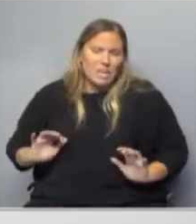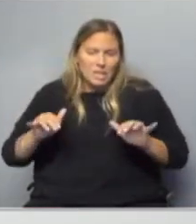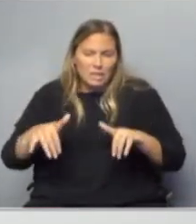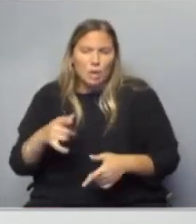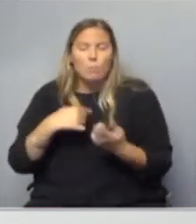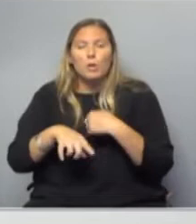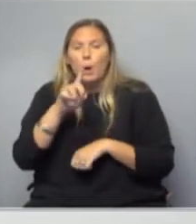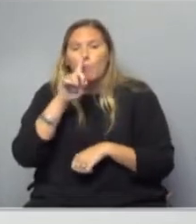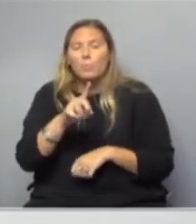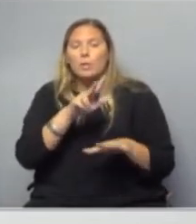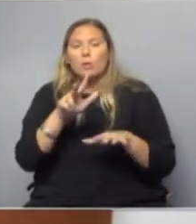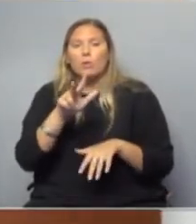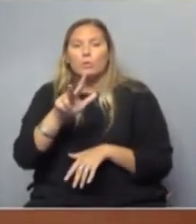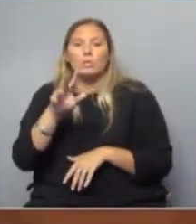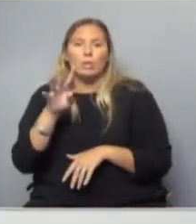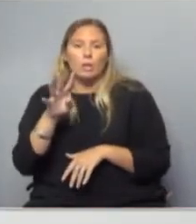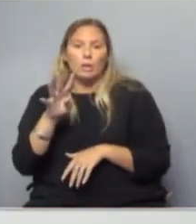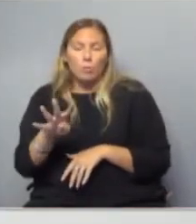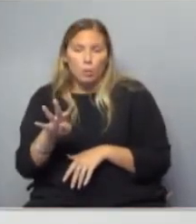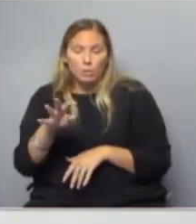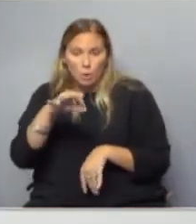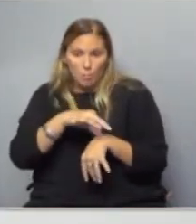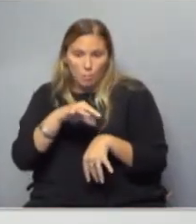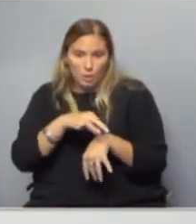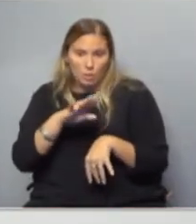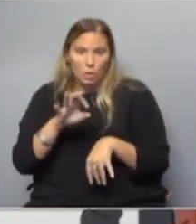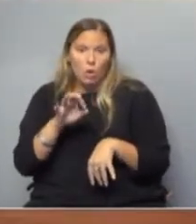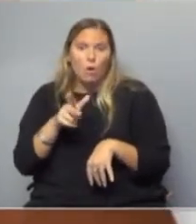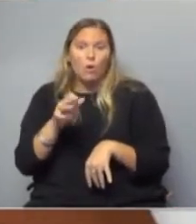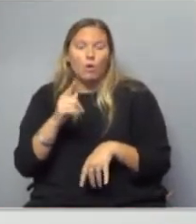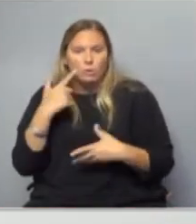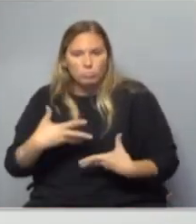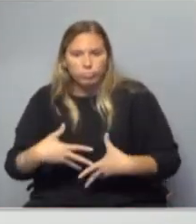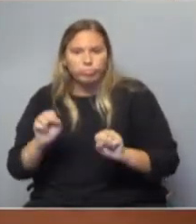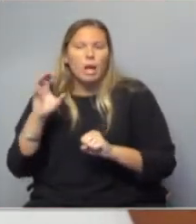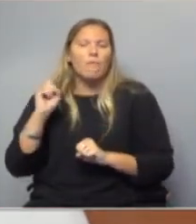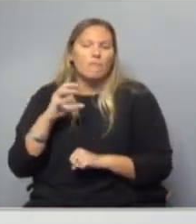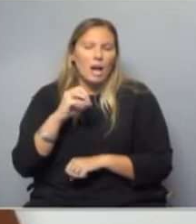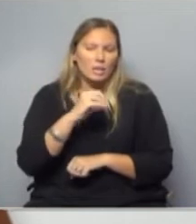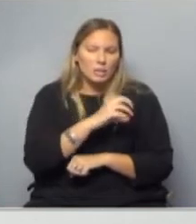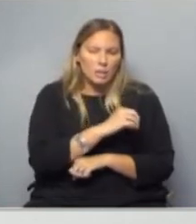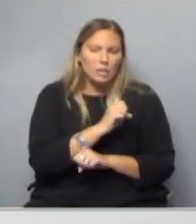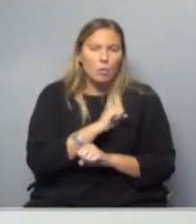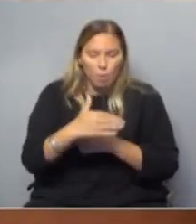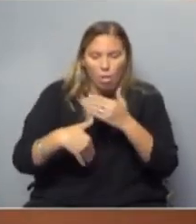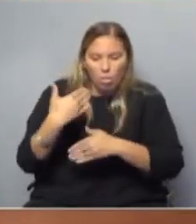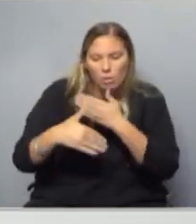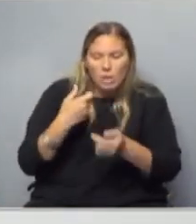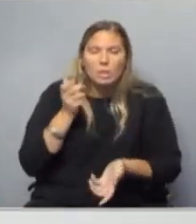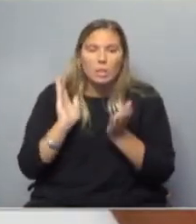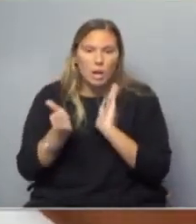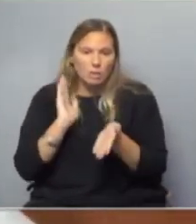en 1884 cuando el médico Robert Koch identificó la bacteria causante y permitió el desarrollo de